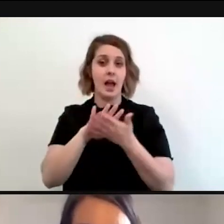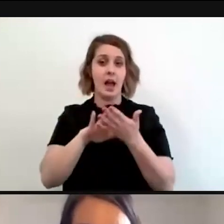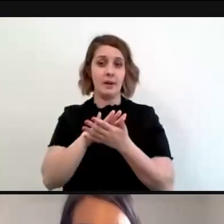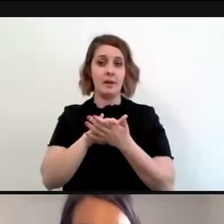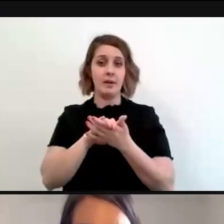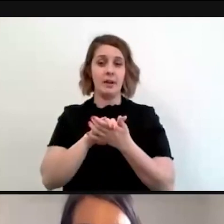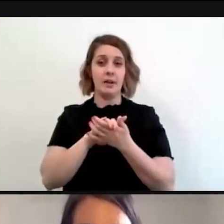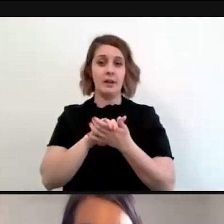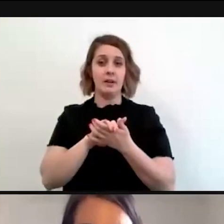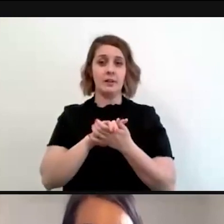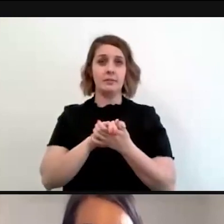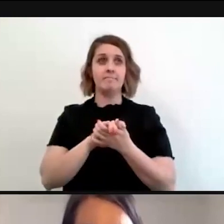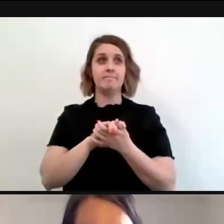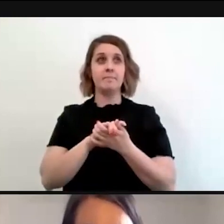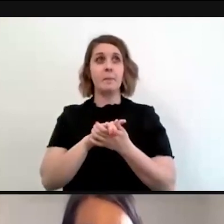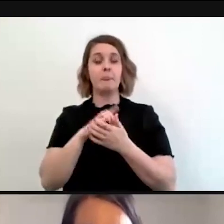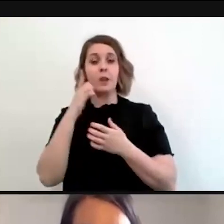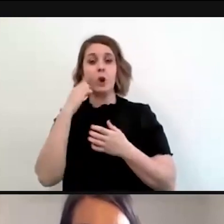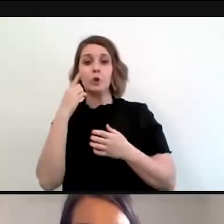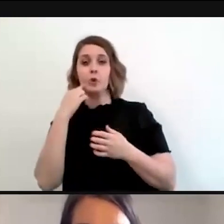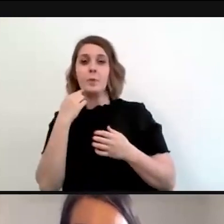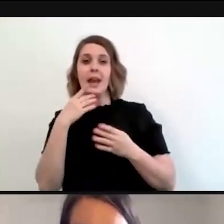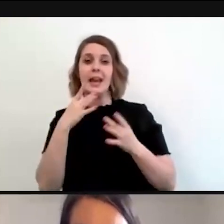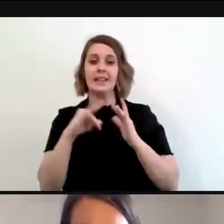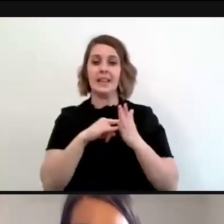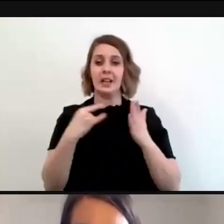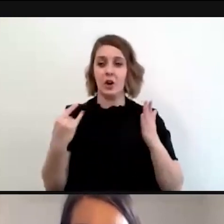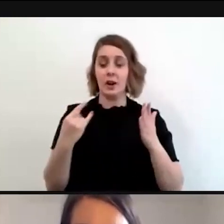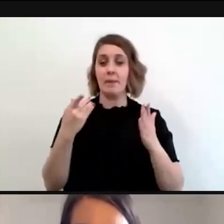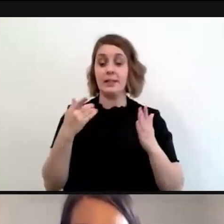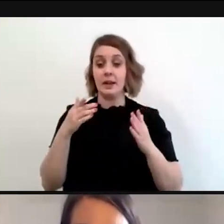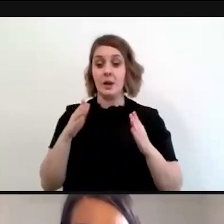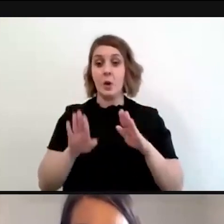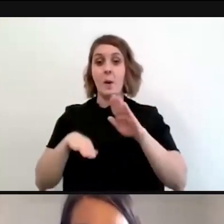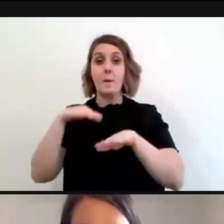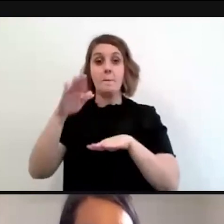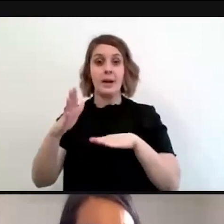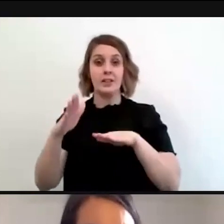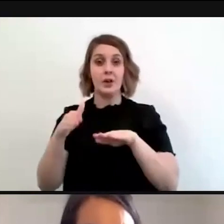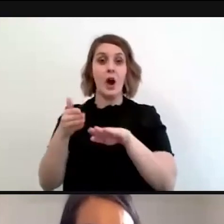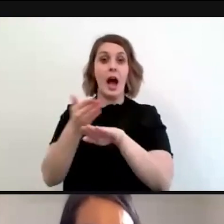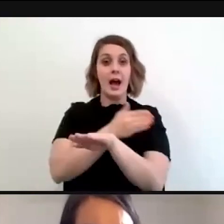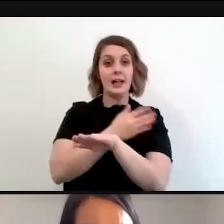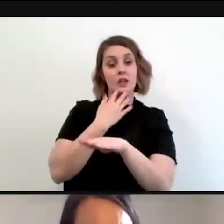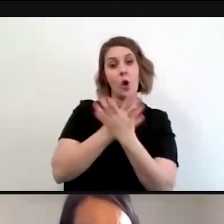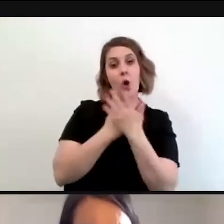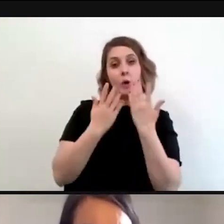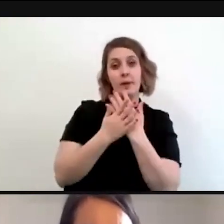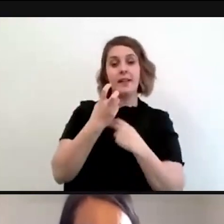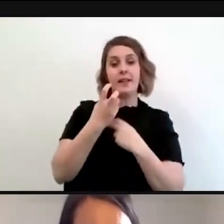la familiaridad con estas tecnologías. Y hay un paso previo o combinado. Es necesario que sean